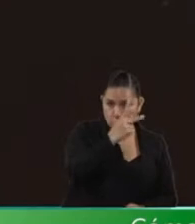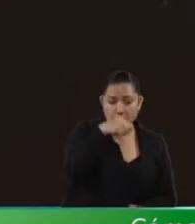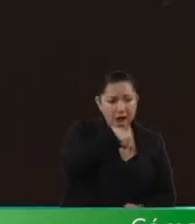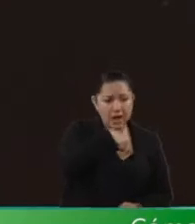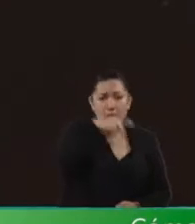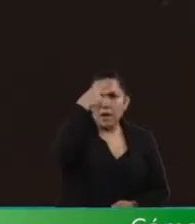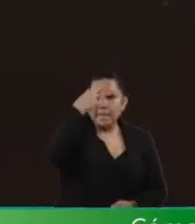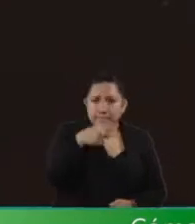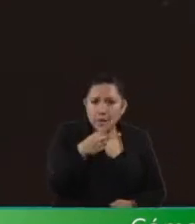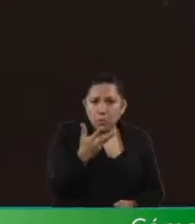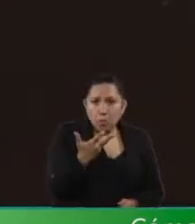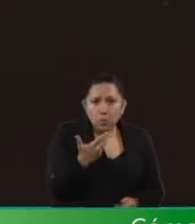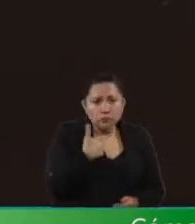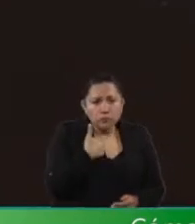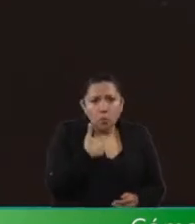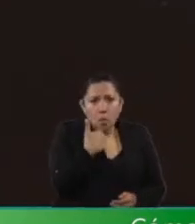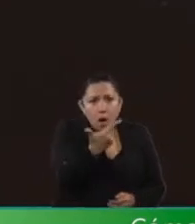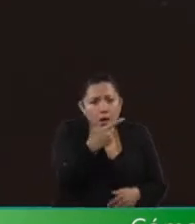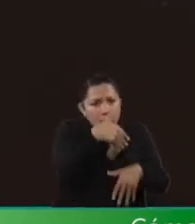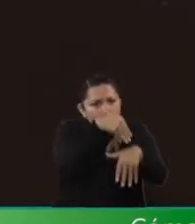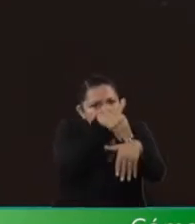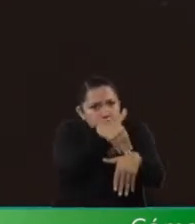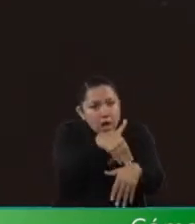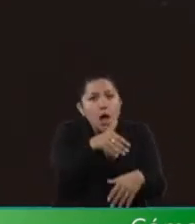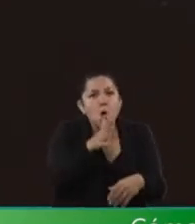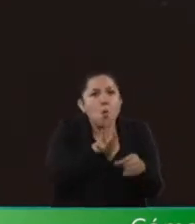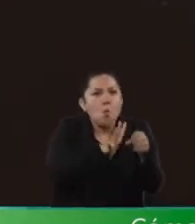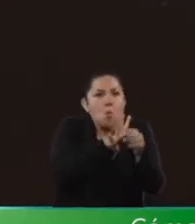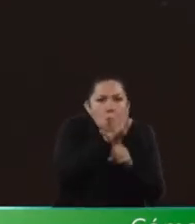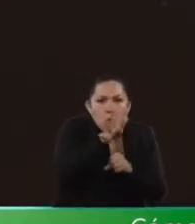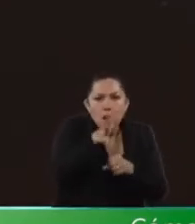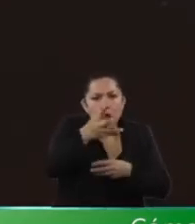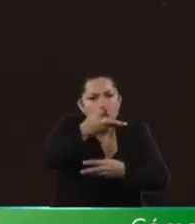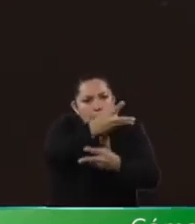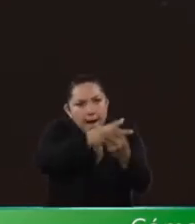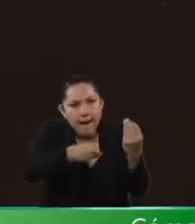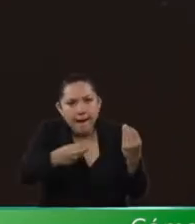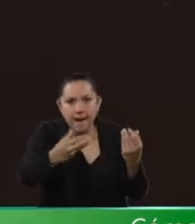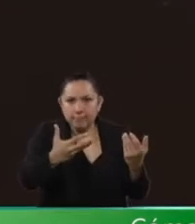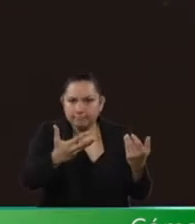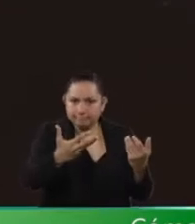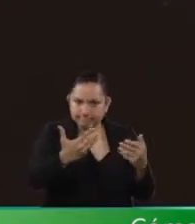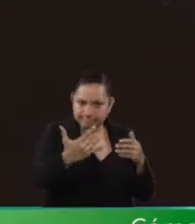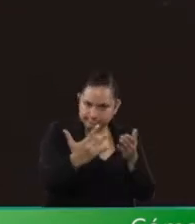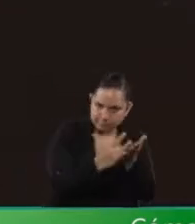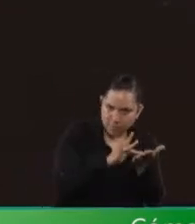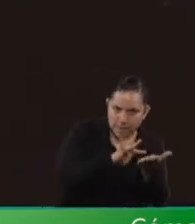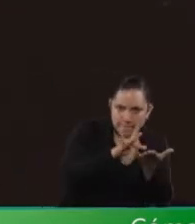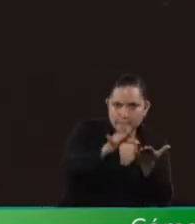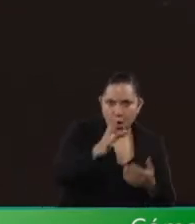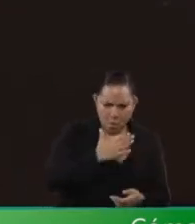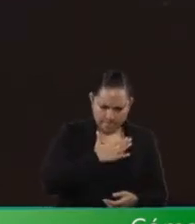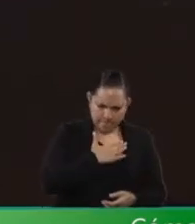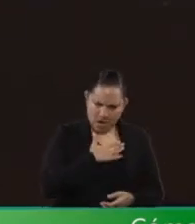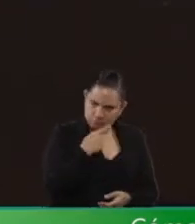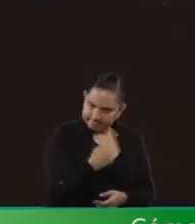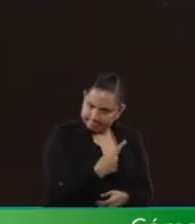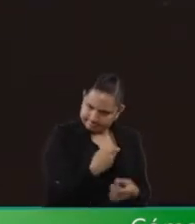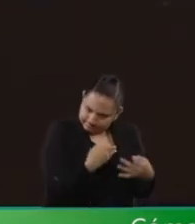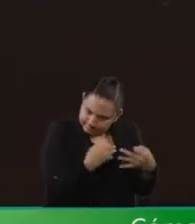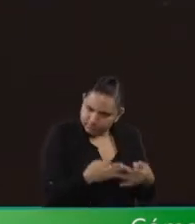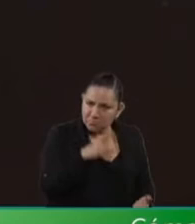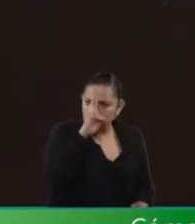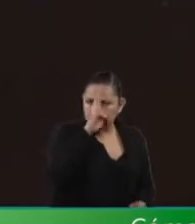no hay política efectiva para darnos nuestro lugar. Todo esto es producto de que carecemos de